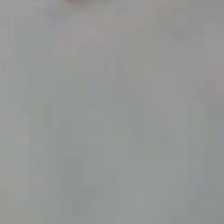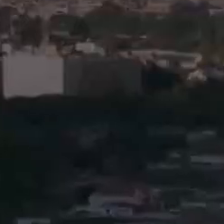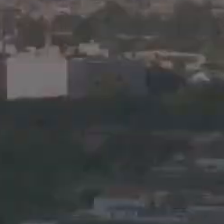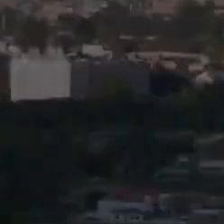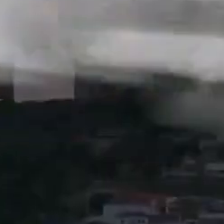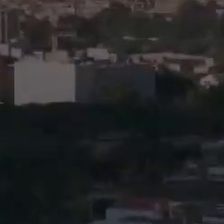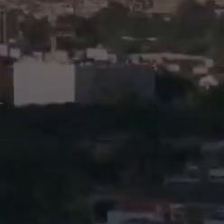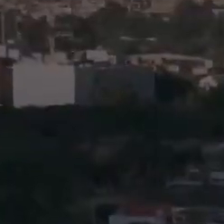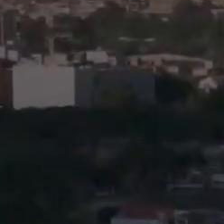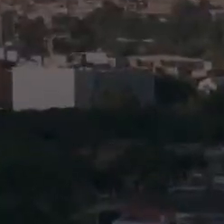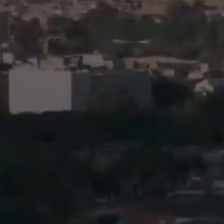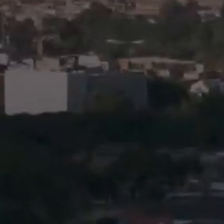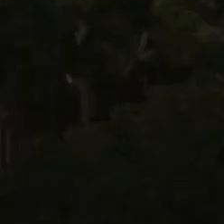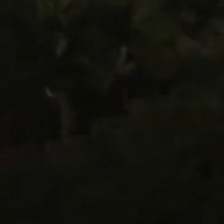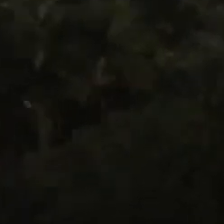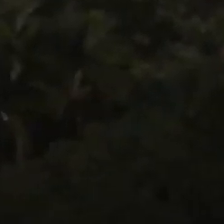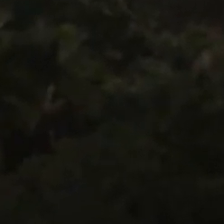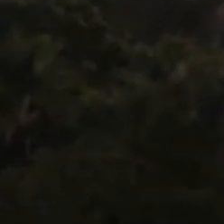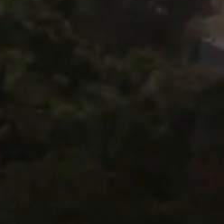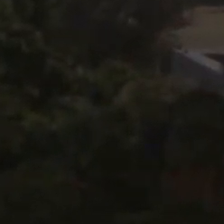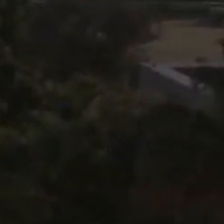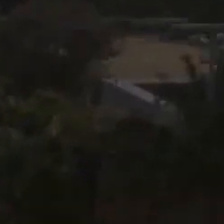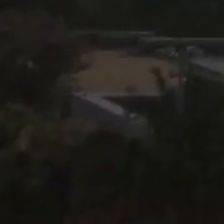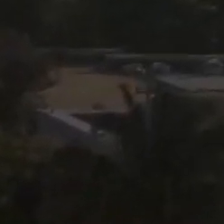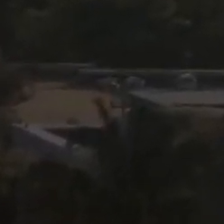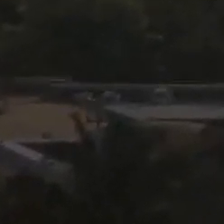siempre. Cali nos hace mejorar. Conoce más en